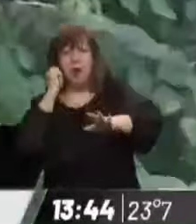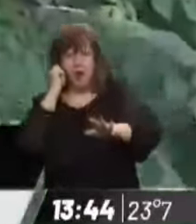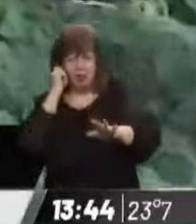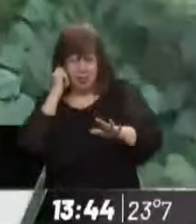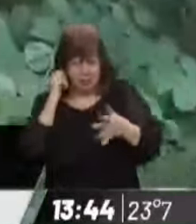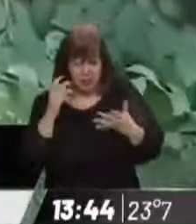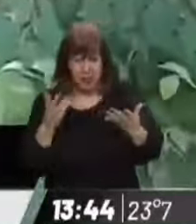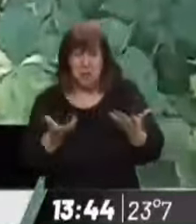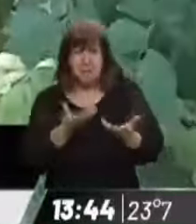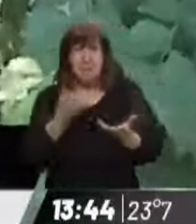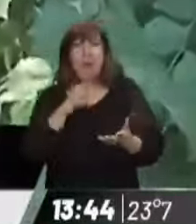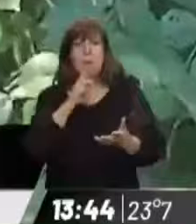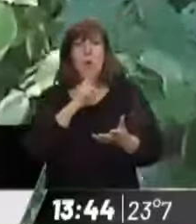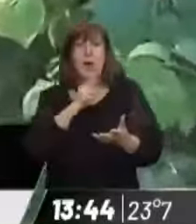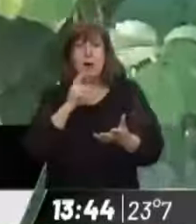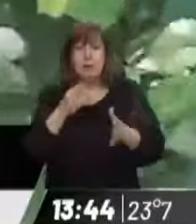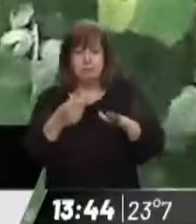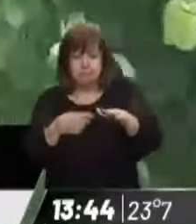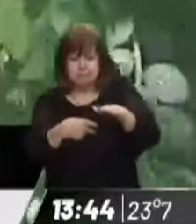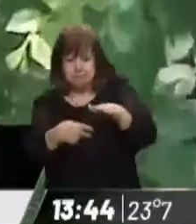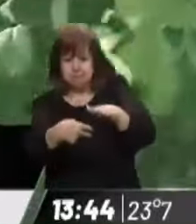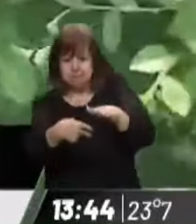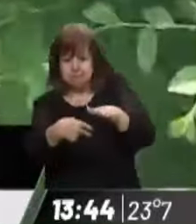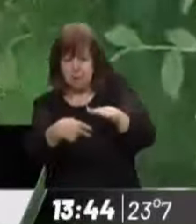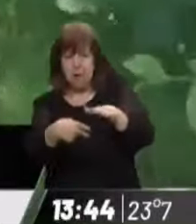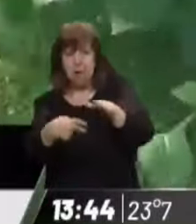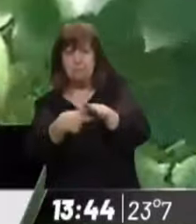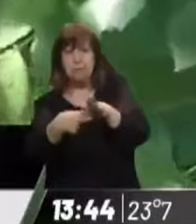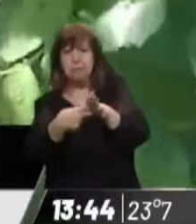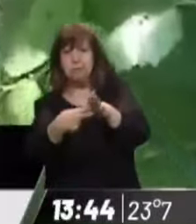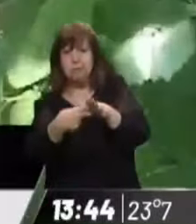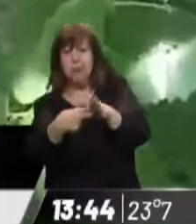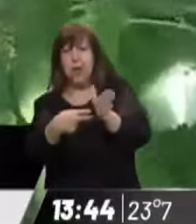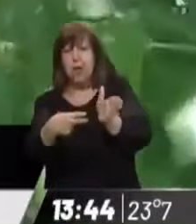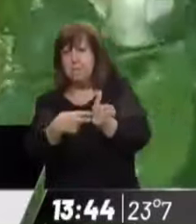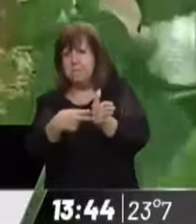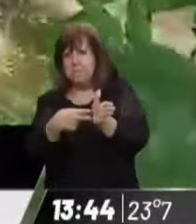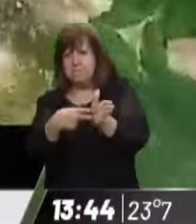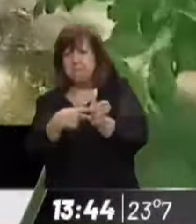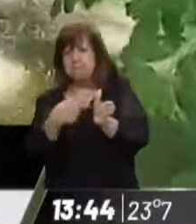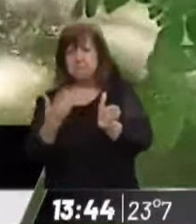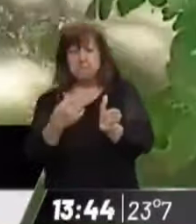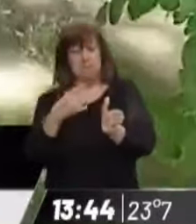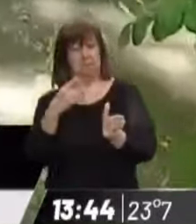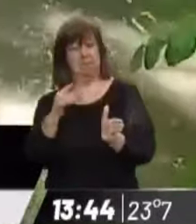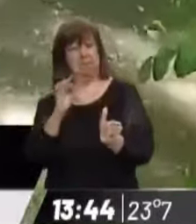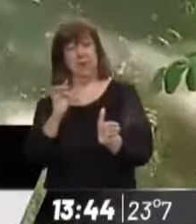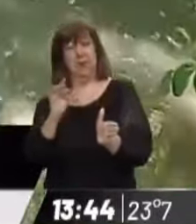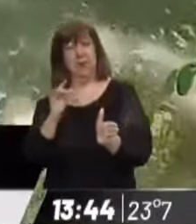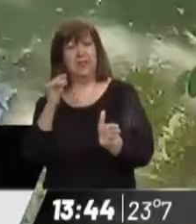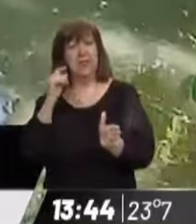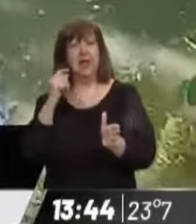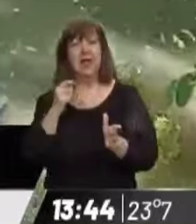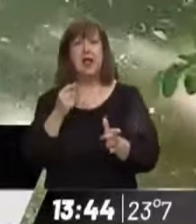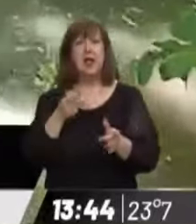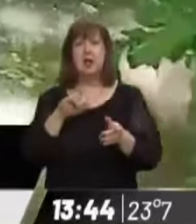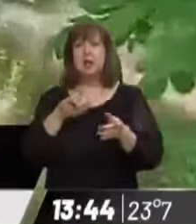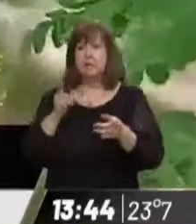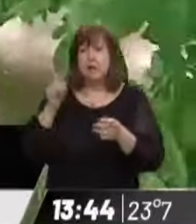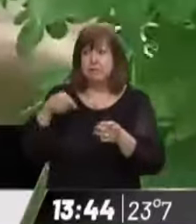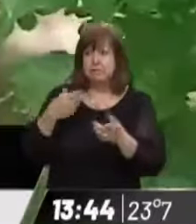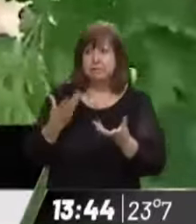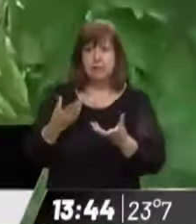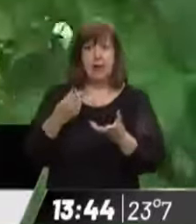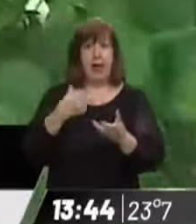la verdad que la pesquisa, o por lo menos los primeros datos que se encontraron, es difícil de identificar la edad, la nacionalidad y